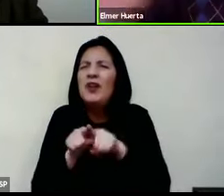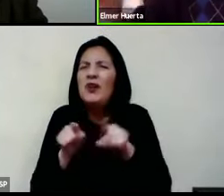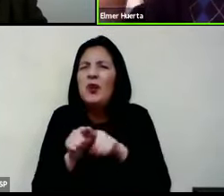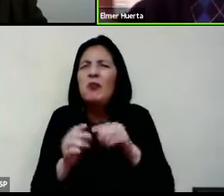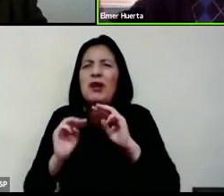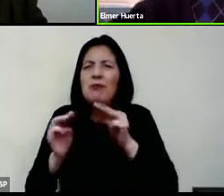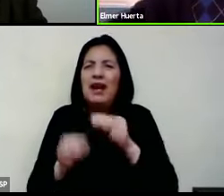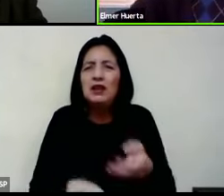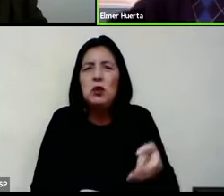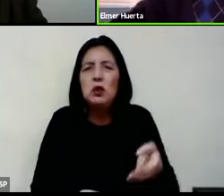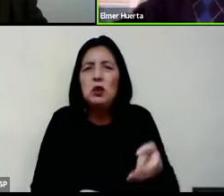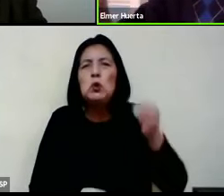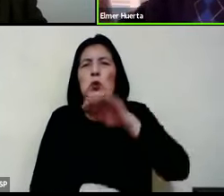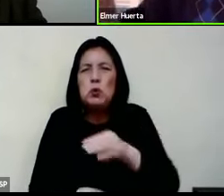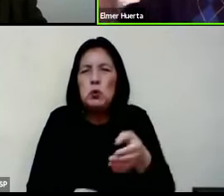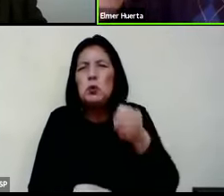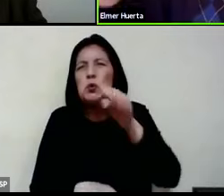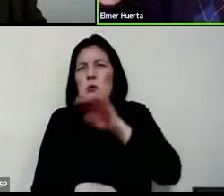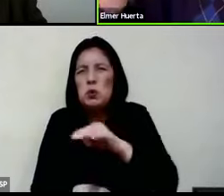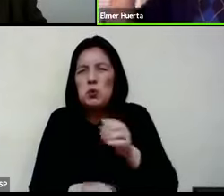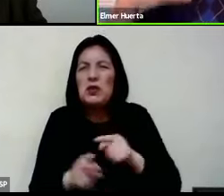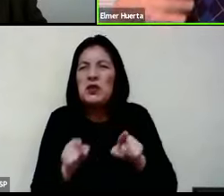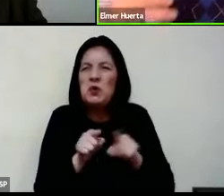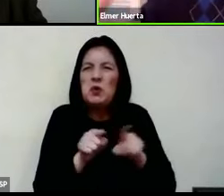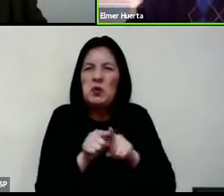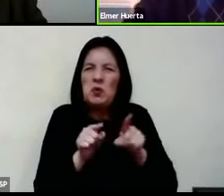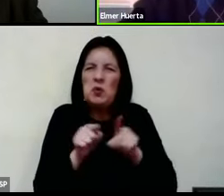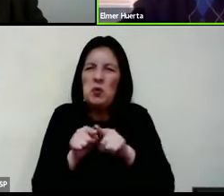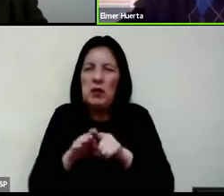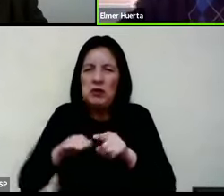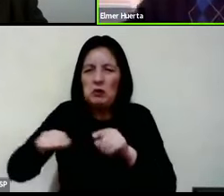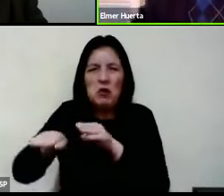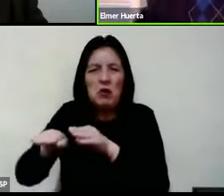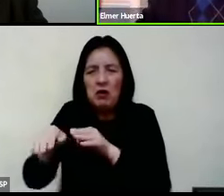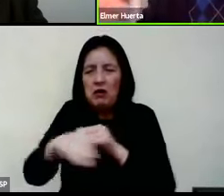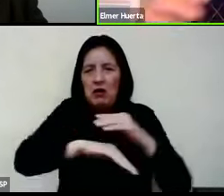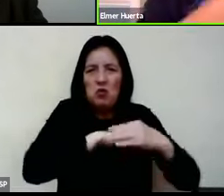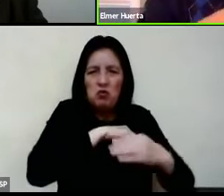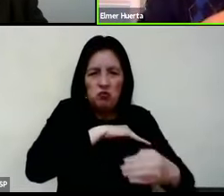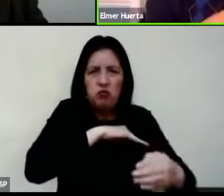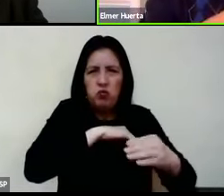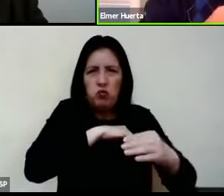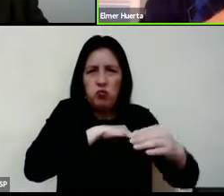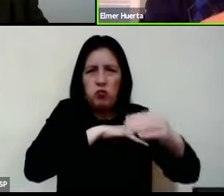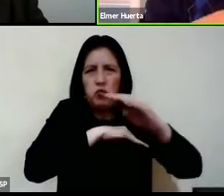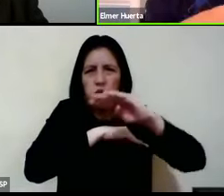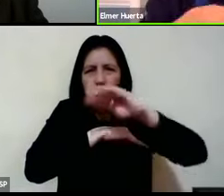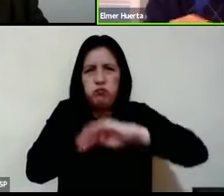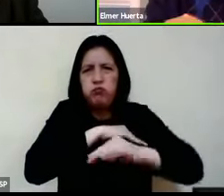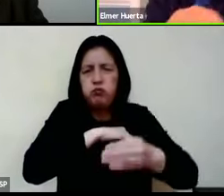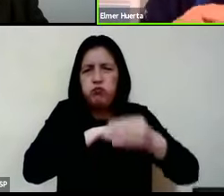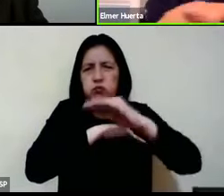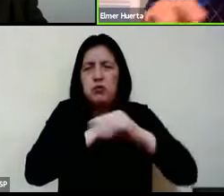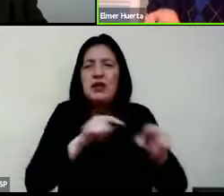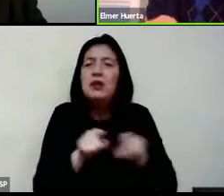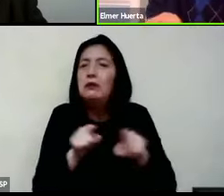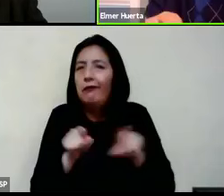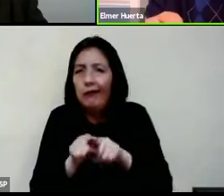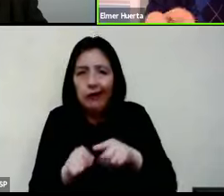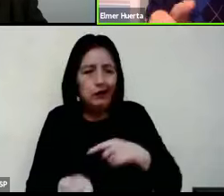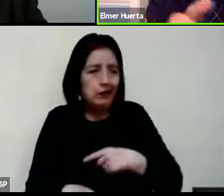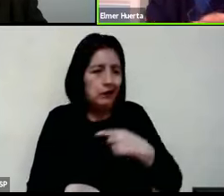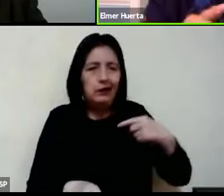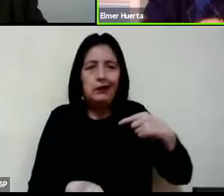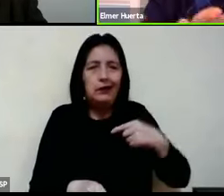se van formando a lo lejos, sube, sube, sube, sube, revienta, y luego se va a formar otra. Eso ha pasado en la China, ha pasado en los